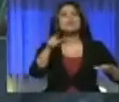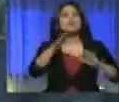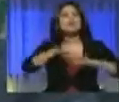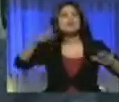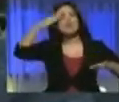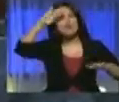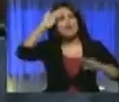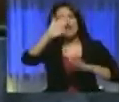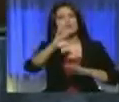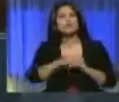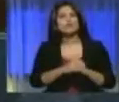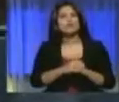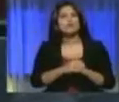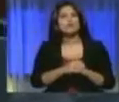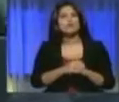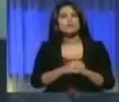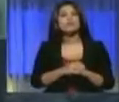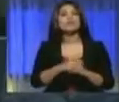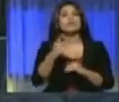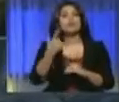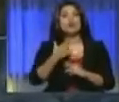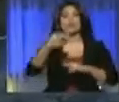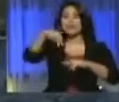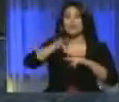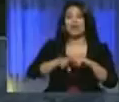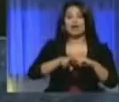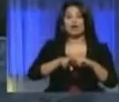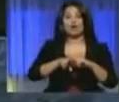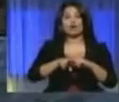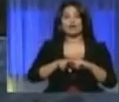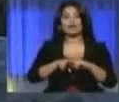Y estábamos, yo estaba sentado a su izquierda.